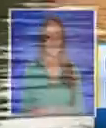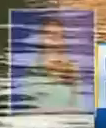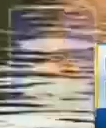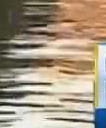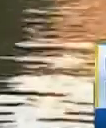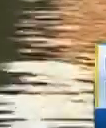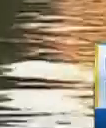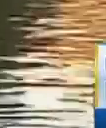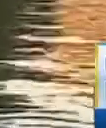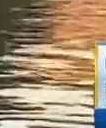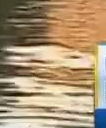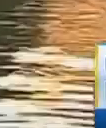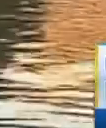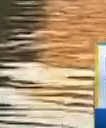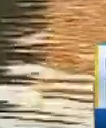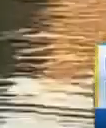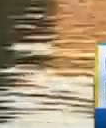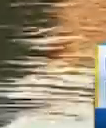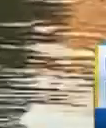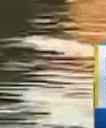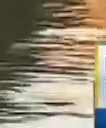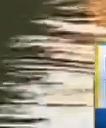Bueno, ahí tenemos.